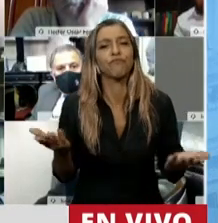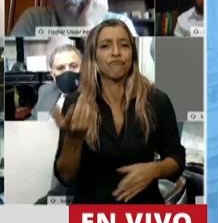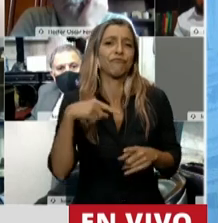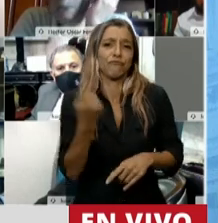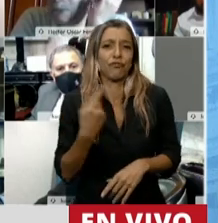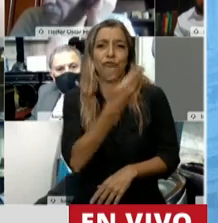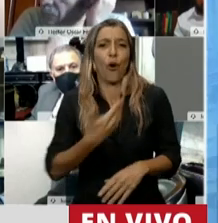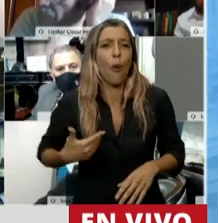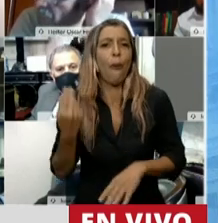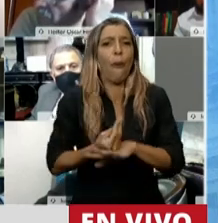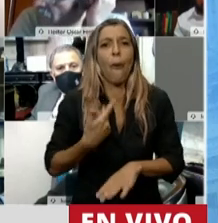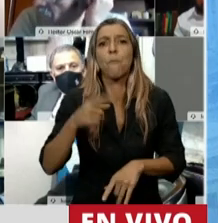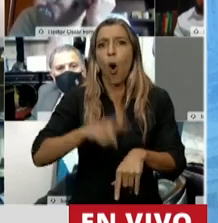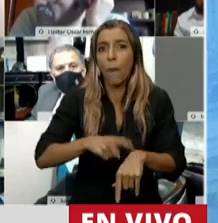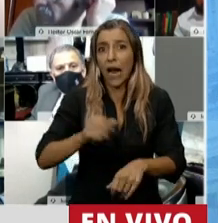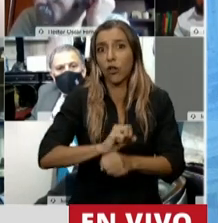Gobernamos este país con pandemia.